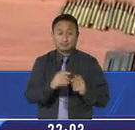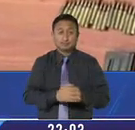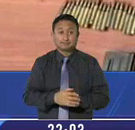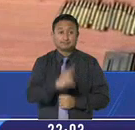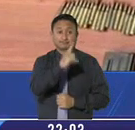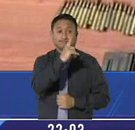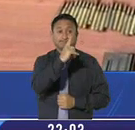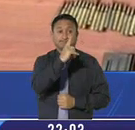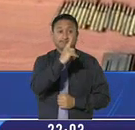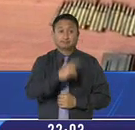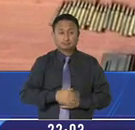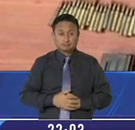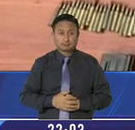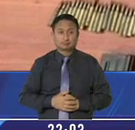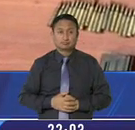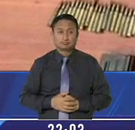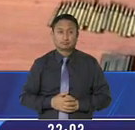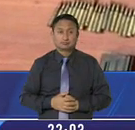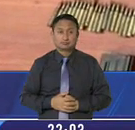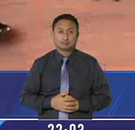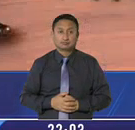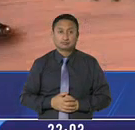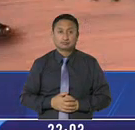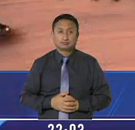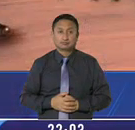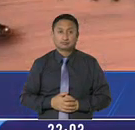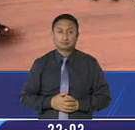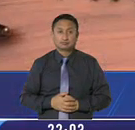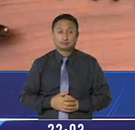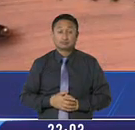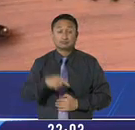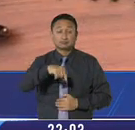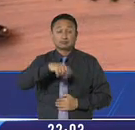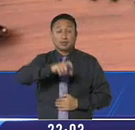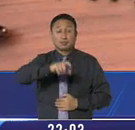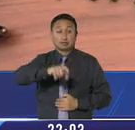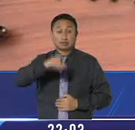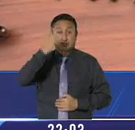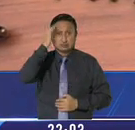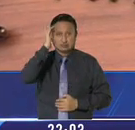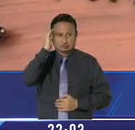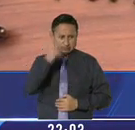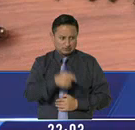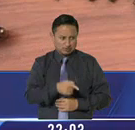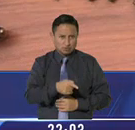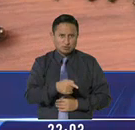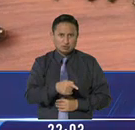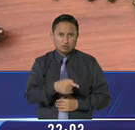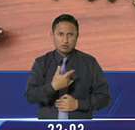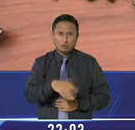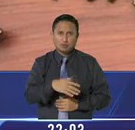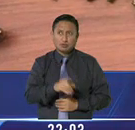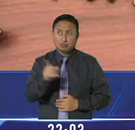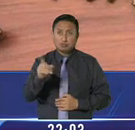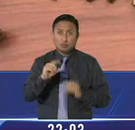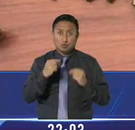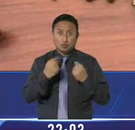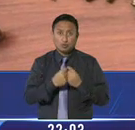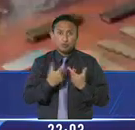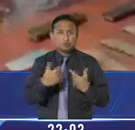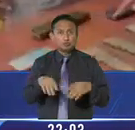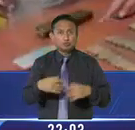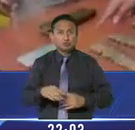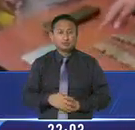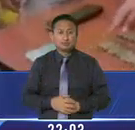300 municiones de fusil 5.56, causando preocupación ante el armamento letal que posee la delincuencia